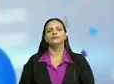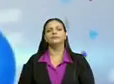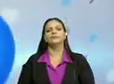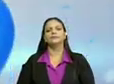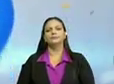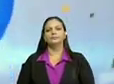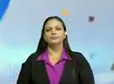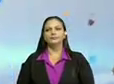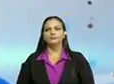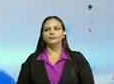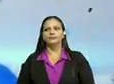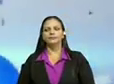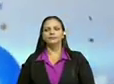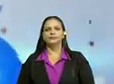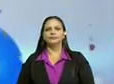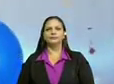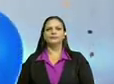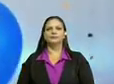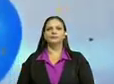vamos.